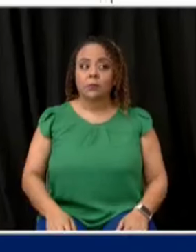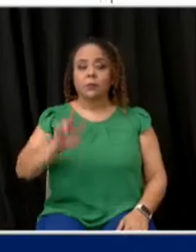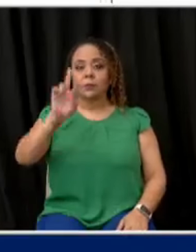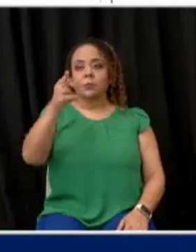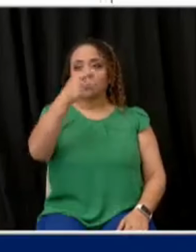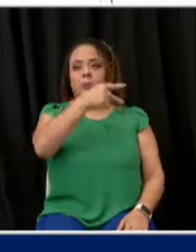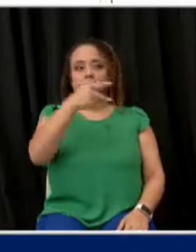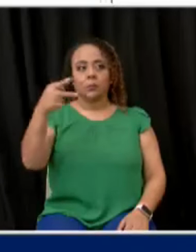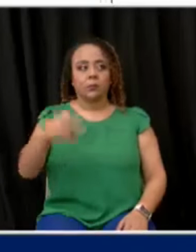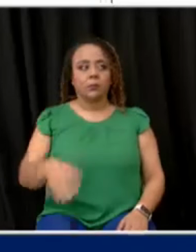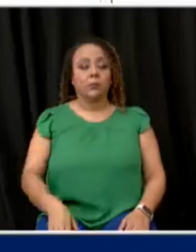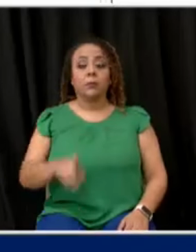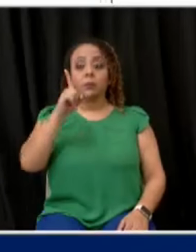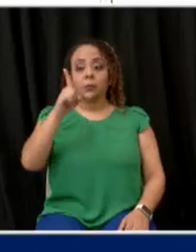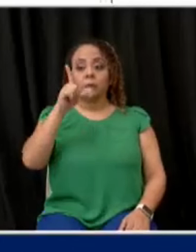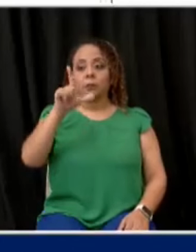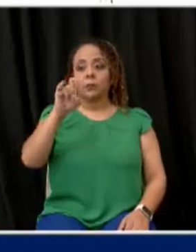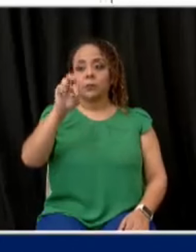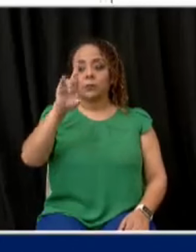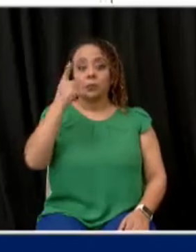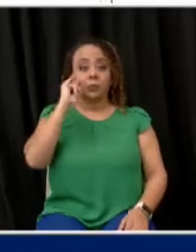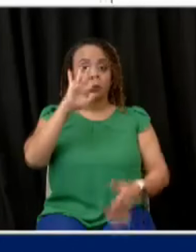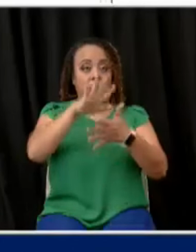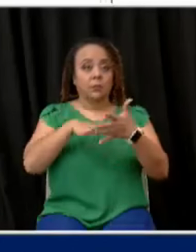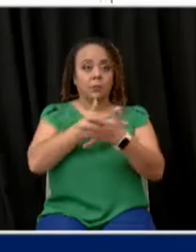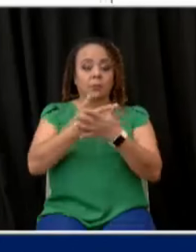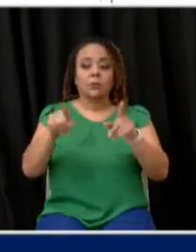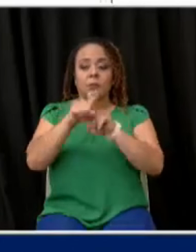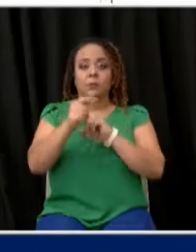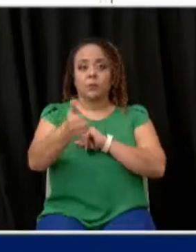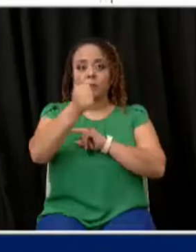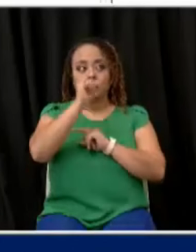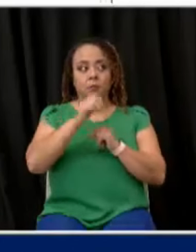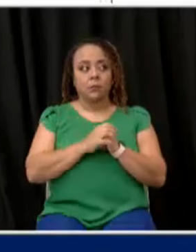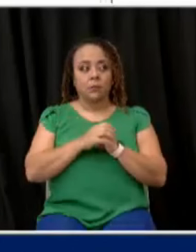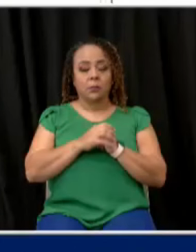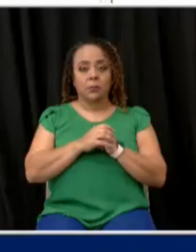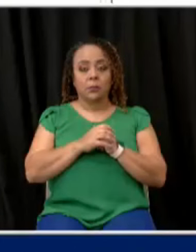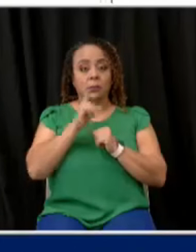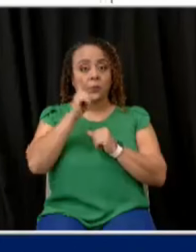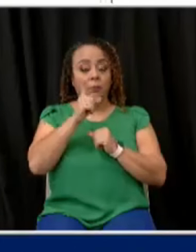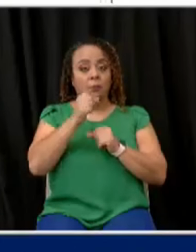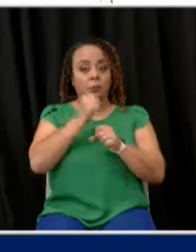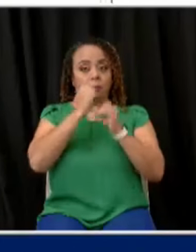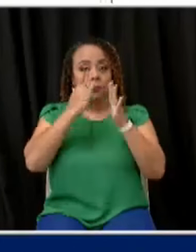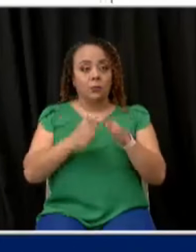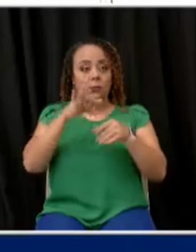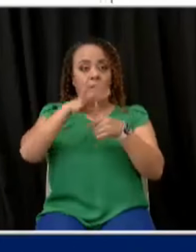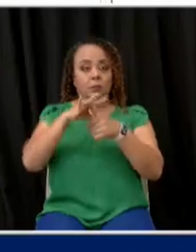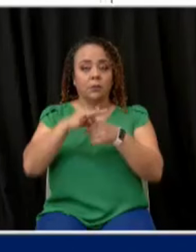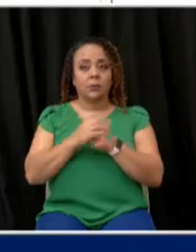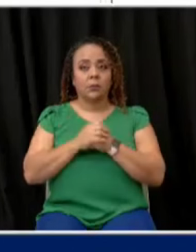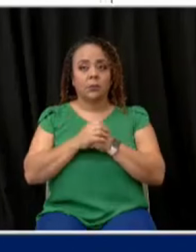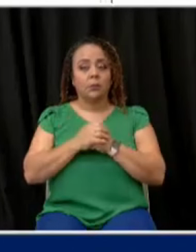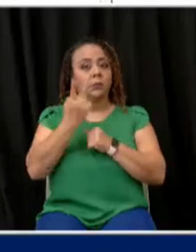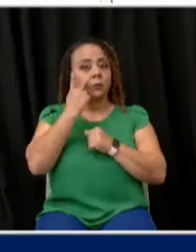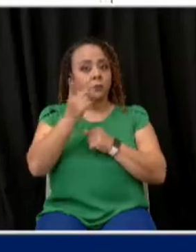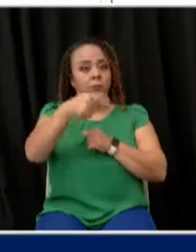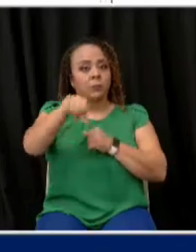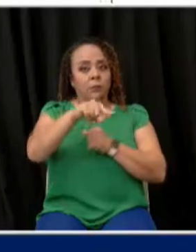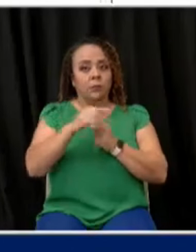se tomaron 1 litro por jornada laboral, aparte del agua, de bebida hidratante en un trabajador agrícola, vean